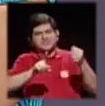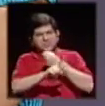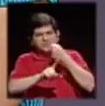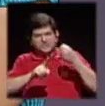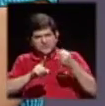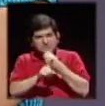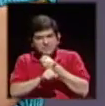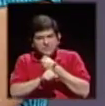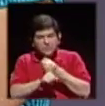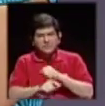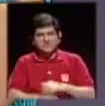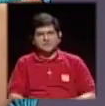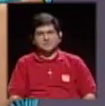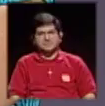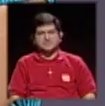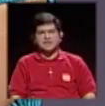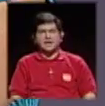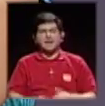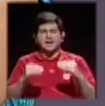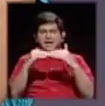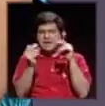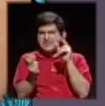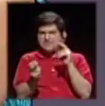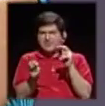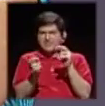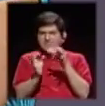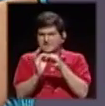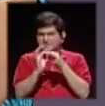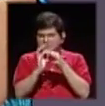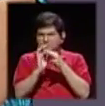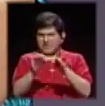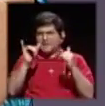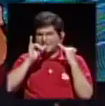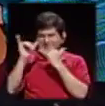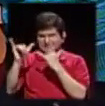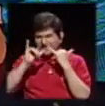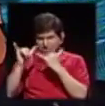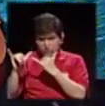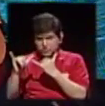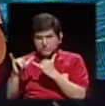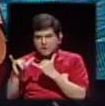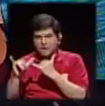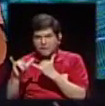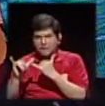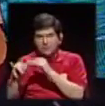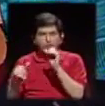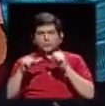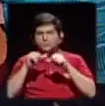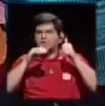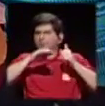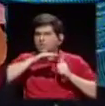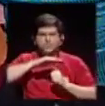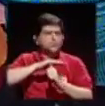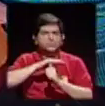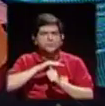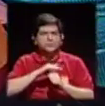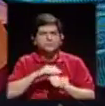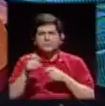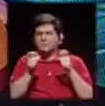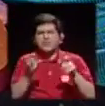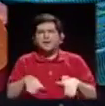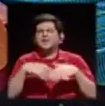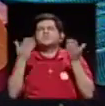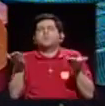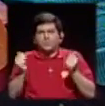violencia sexual son denunciados o siguen ocultos, o ¿cómo se maneja esa